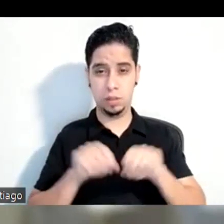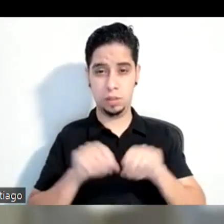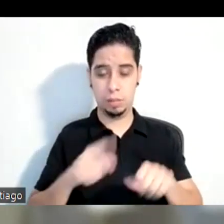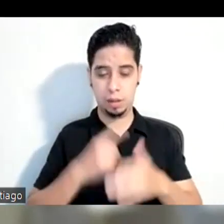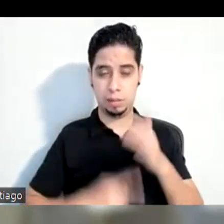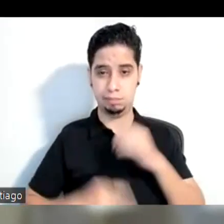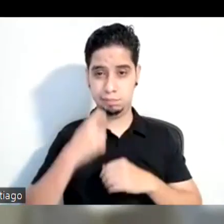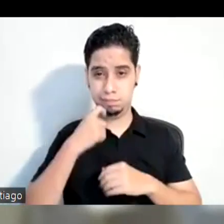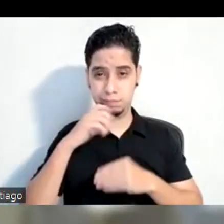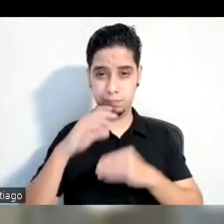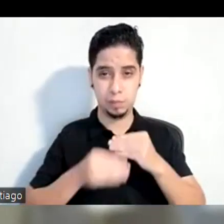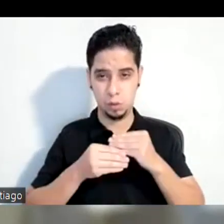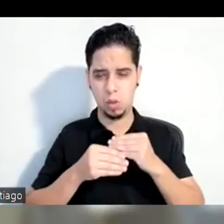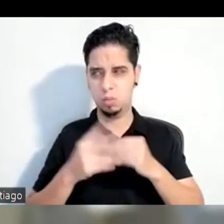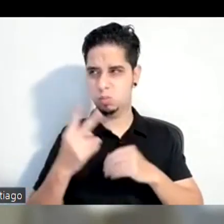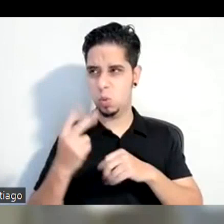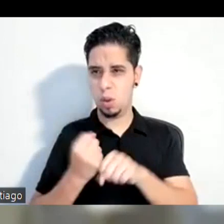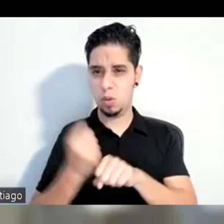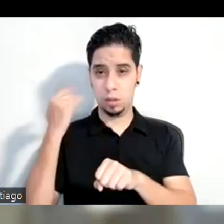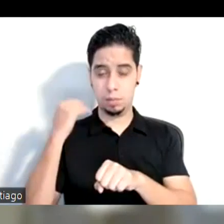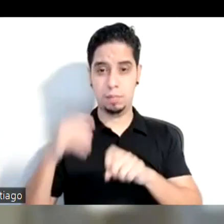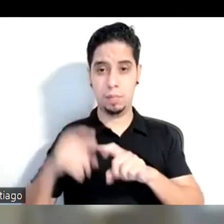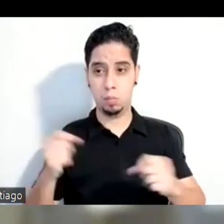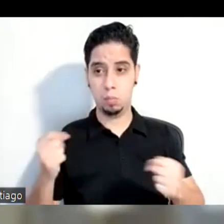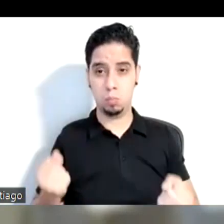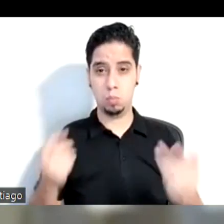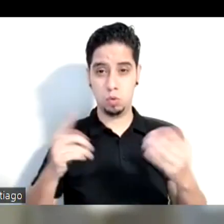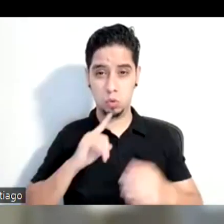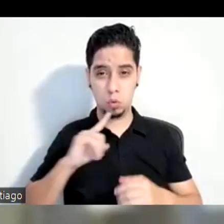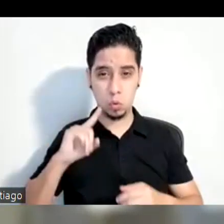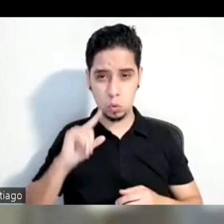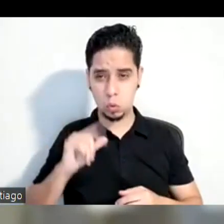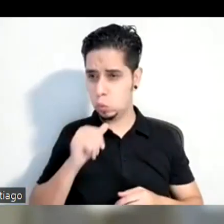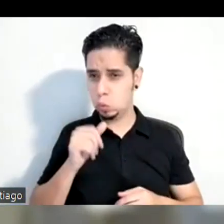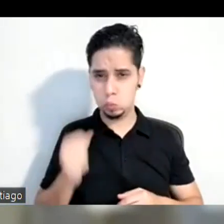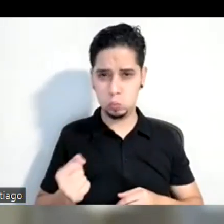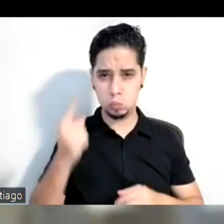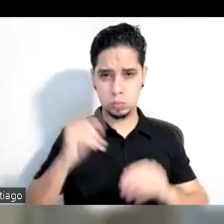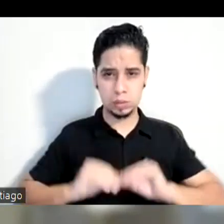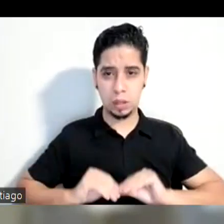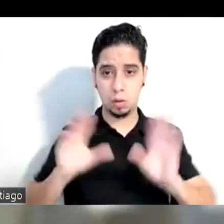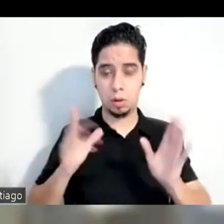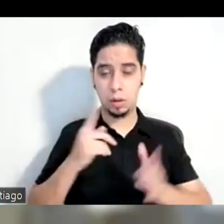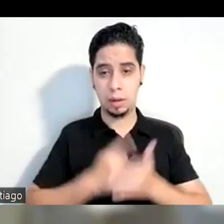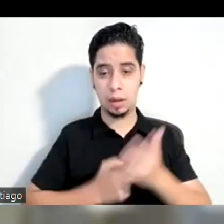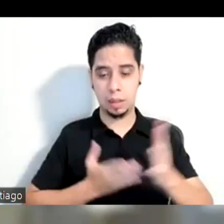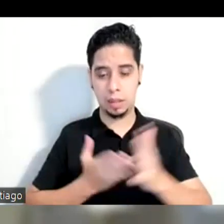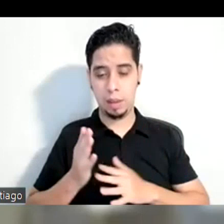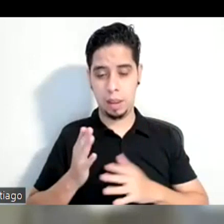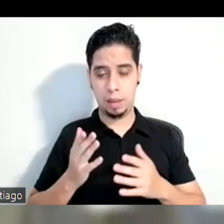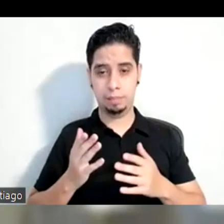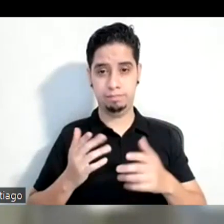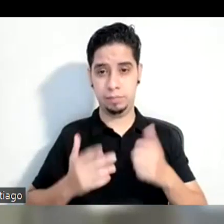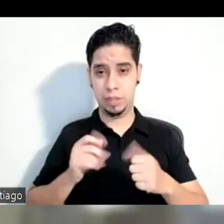hace como 2 años atrás más o menos, pero muchos solos todavía no están claros y no saben que a través del sistema de texto ellos pueden llamar